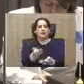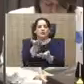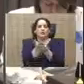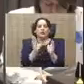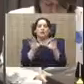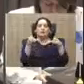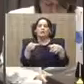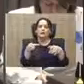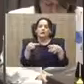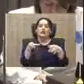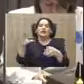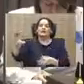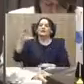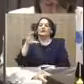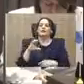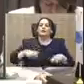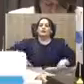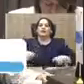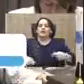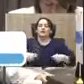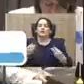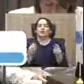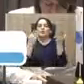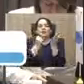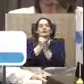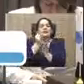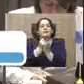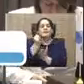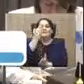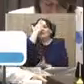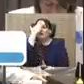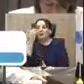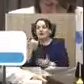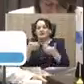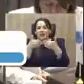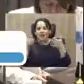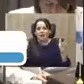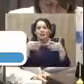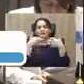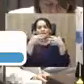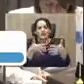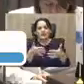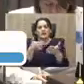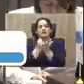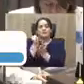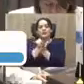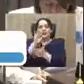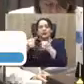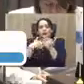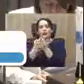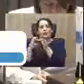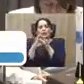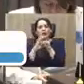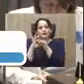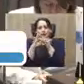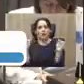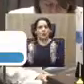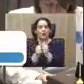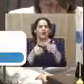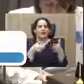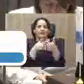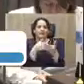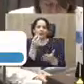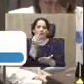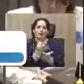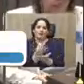que se investigue el porqué, que se abra un expediente y se investigue todo lo relacionado con el efecto en las finanzas públicas de este